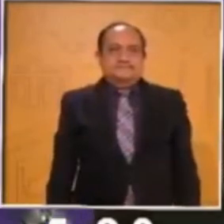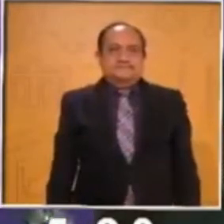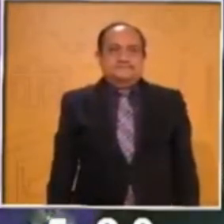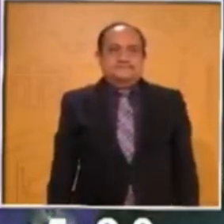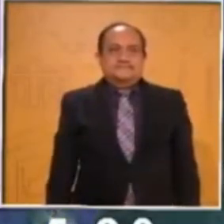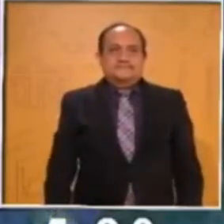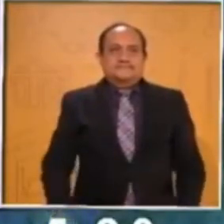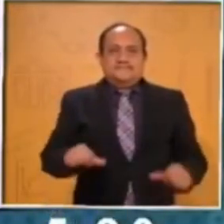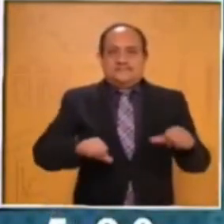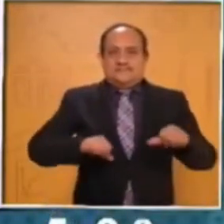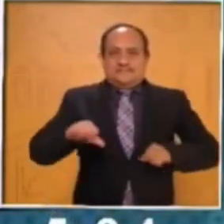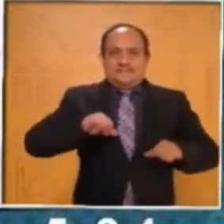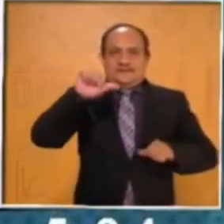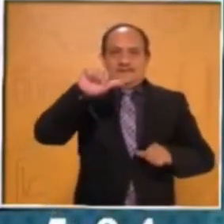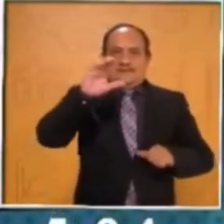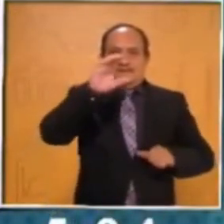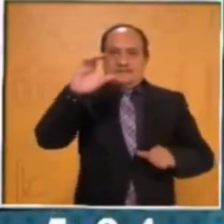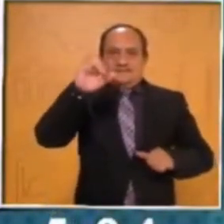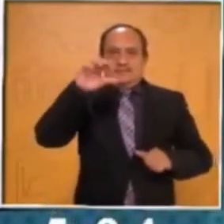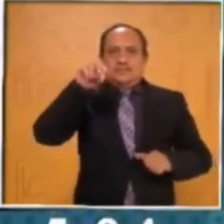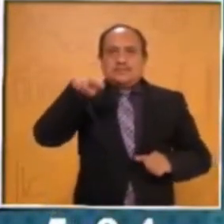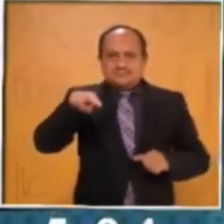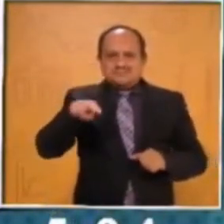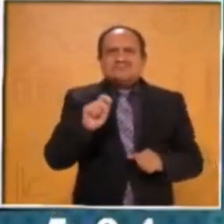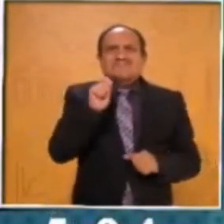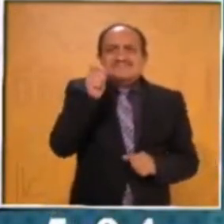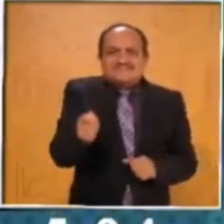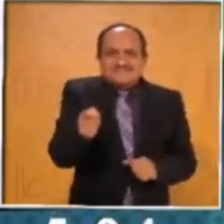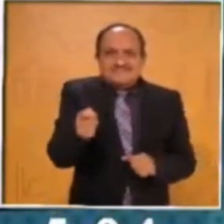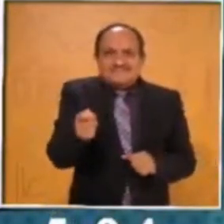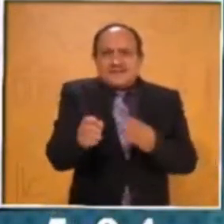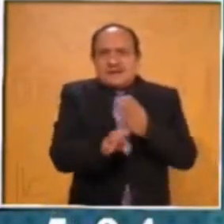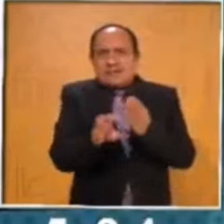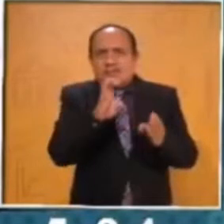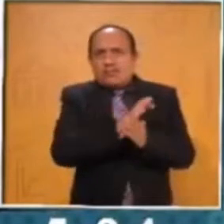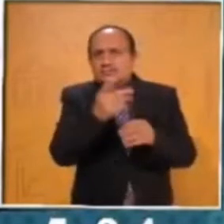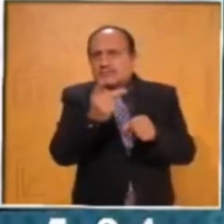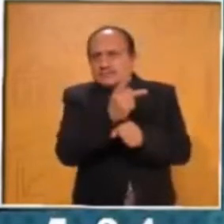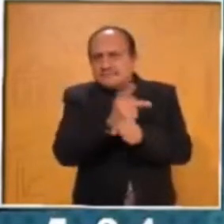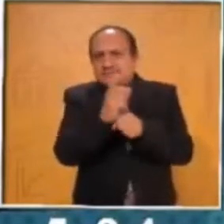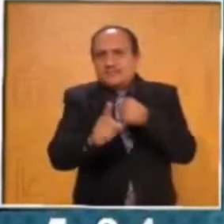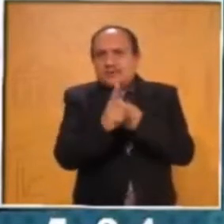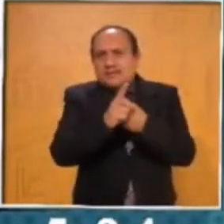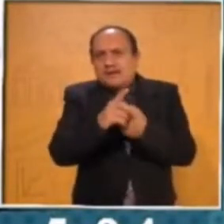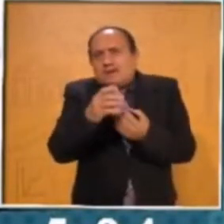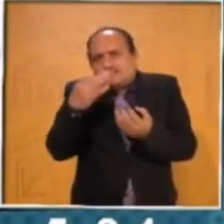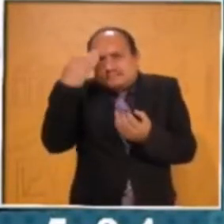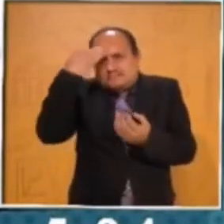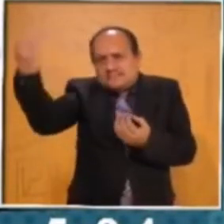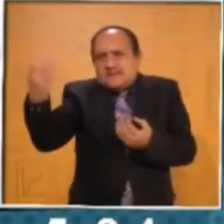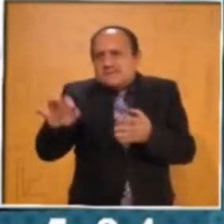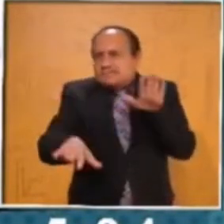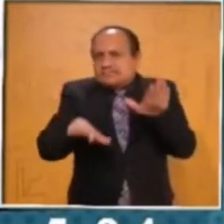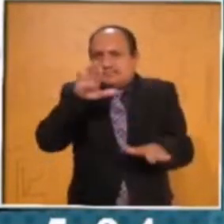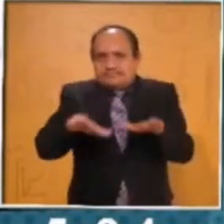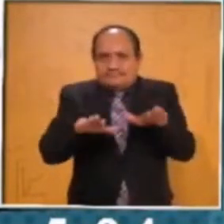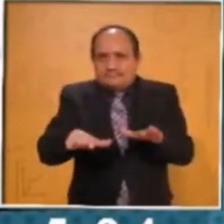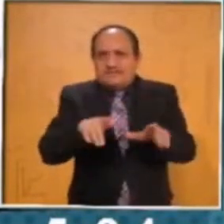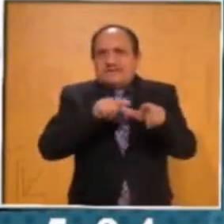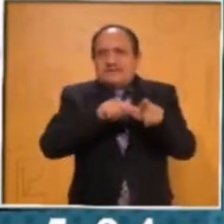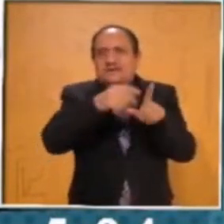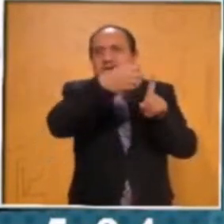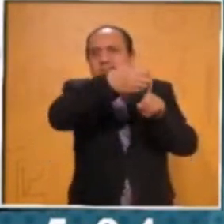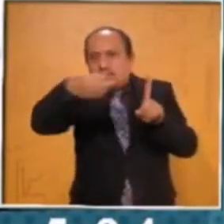La acción. ¿A qué nos referimos con la acción? Se refiere a las cosas que pasan en un tiempo determinado y sigue un